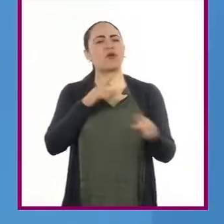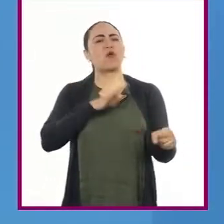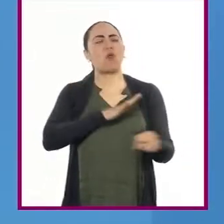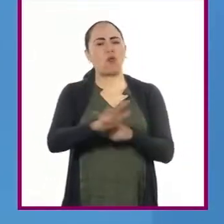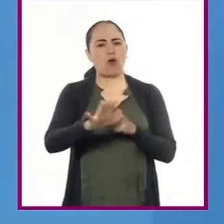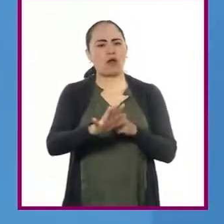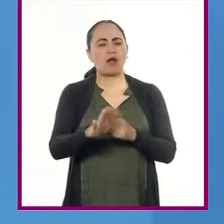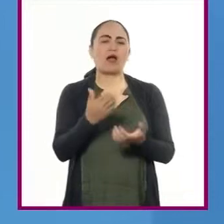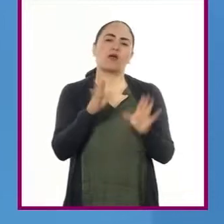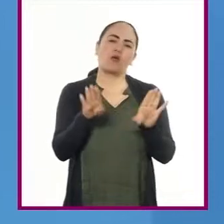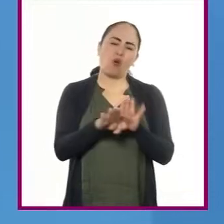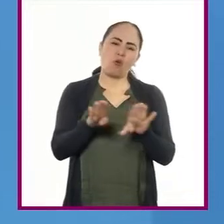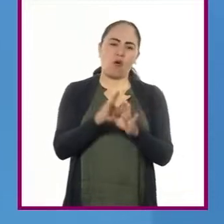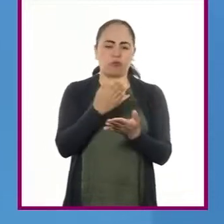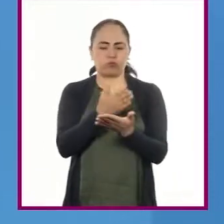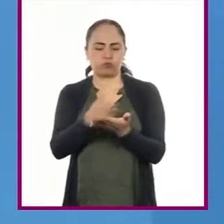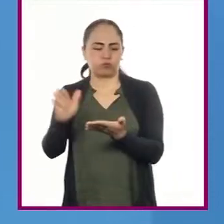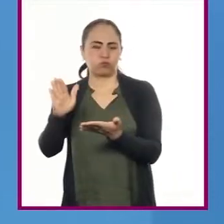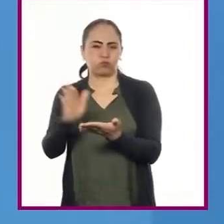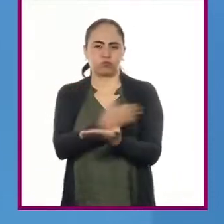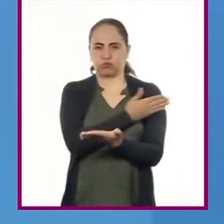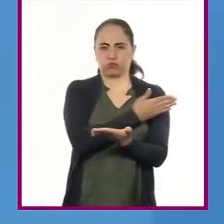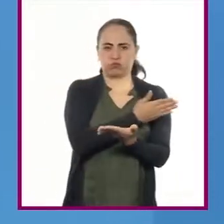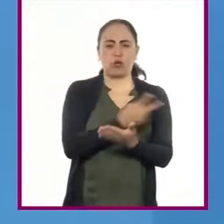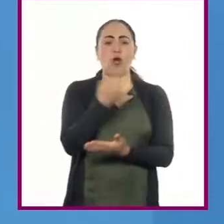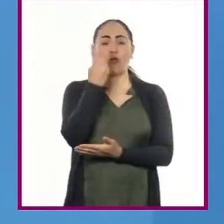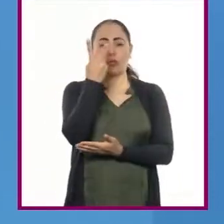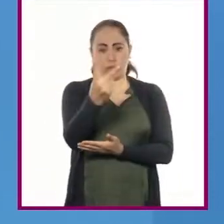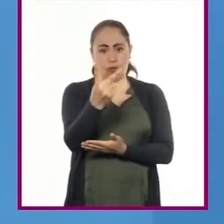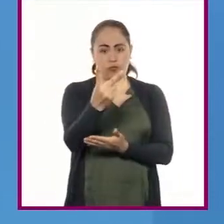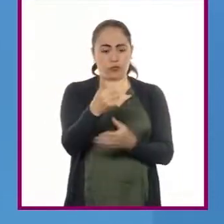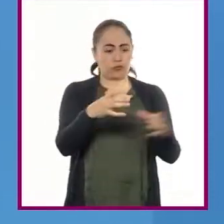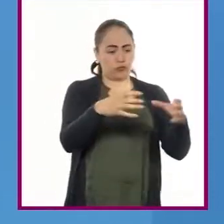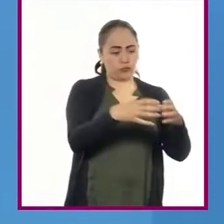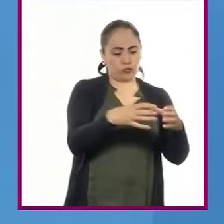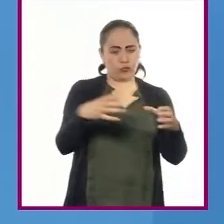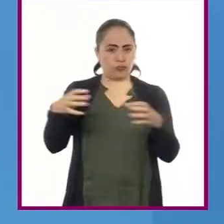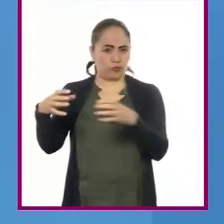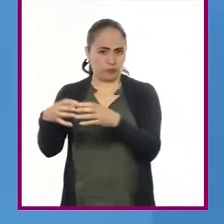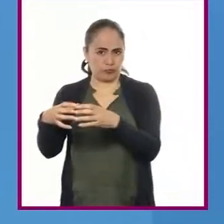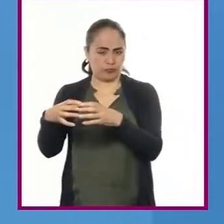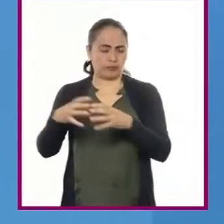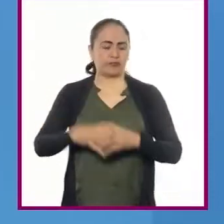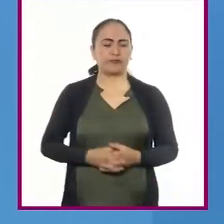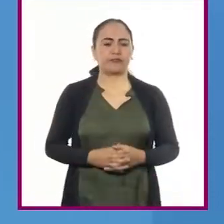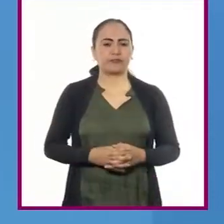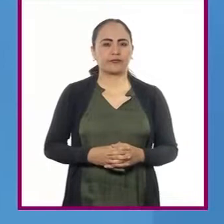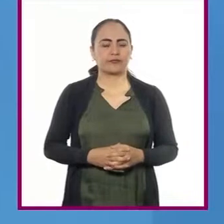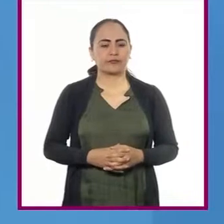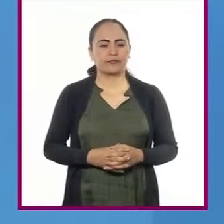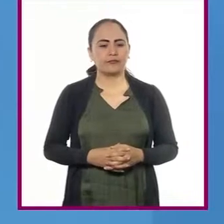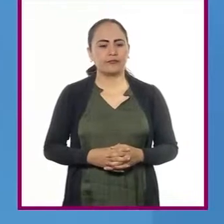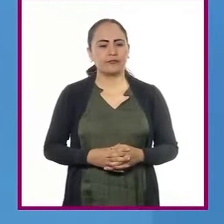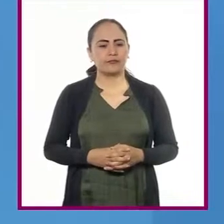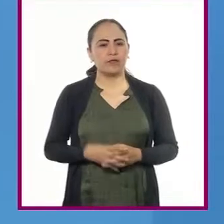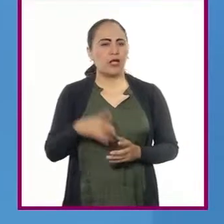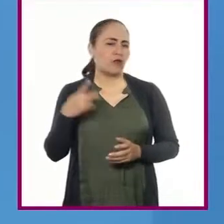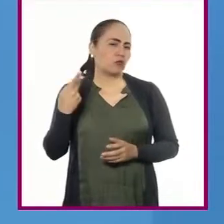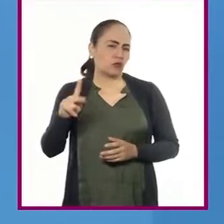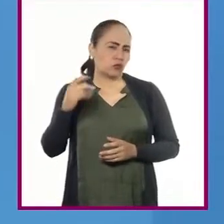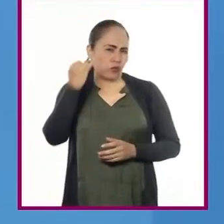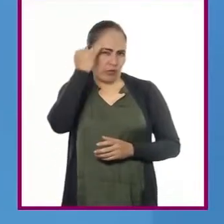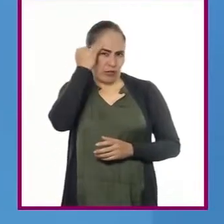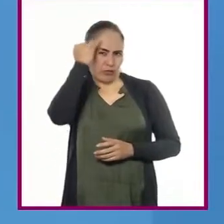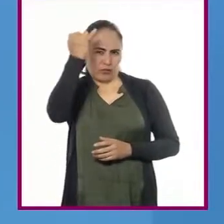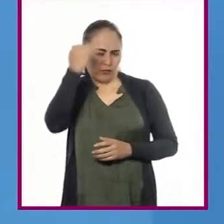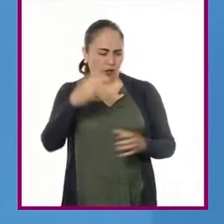la separación del cuerpo social en dos divisiones o repúblicas. Esto a partir de la idea de que